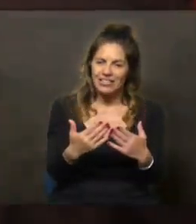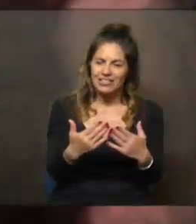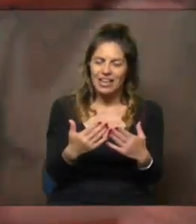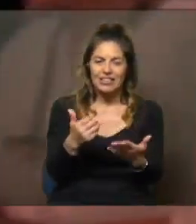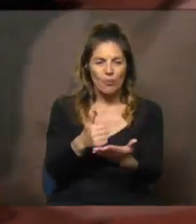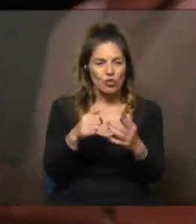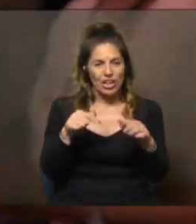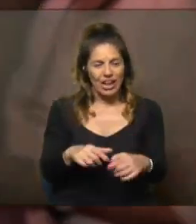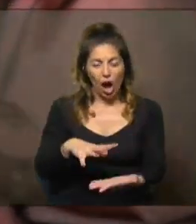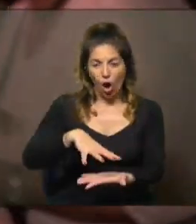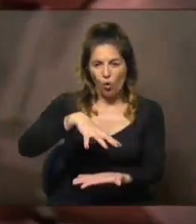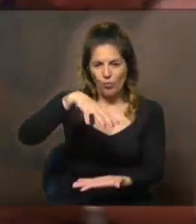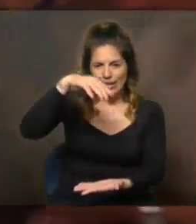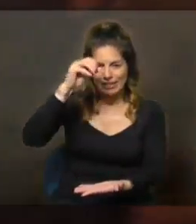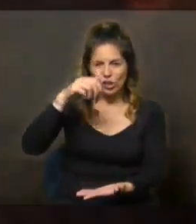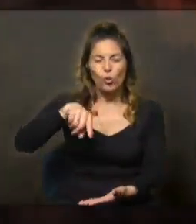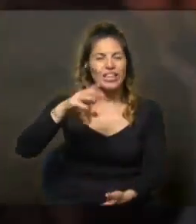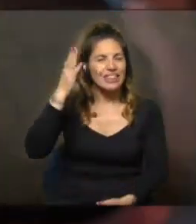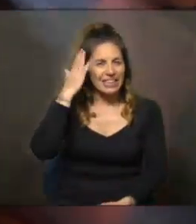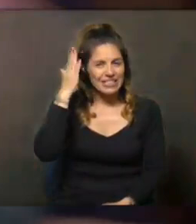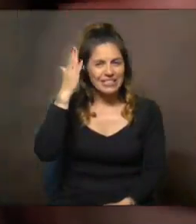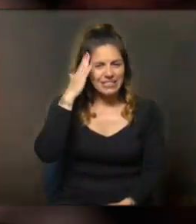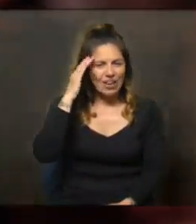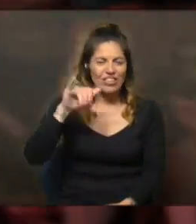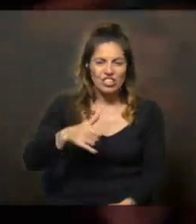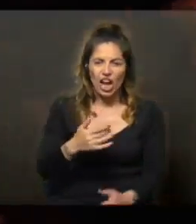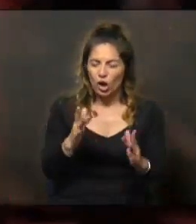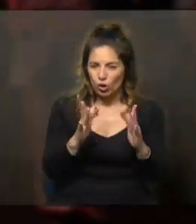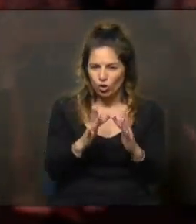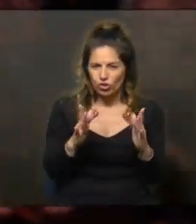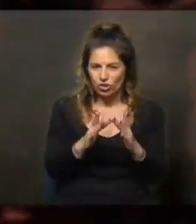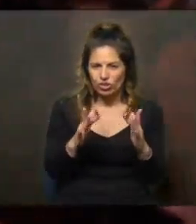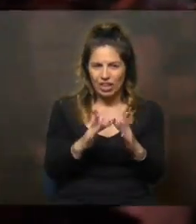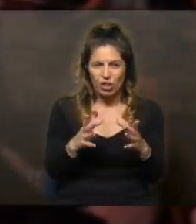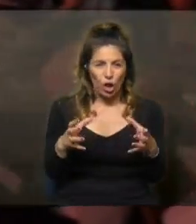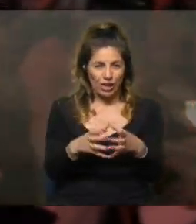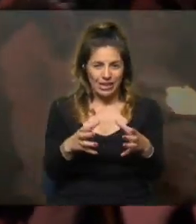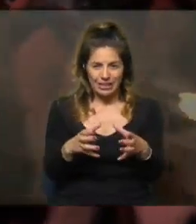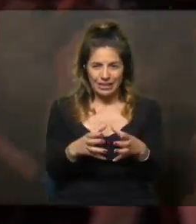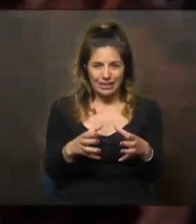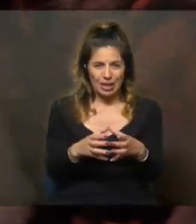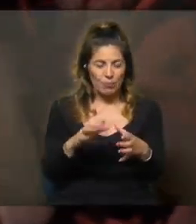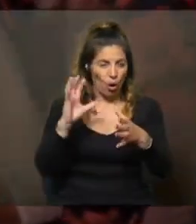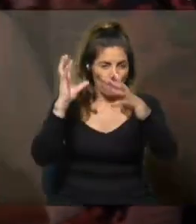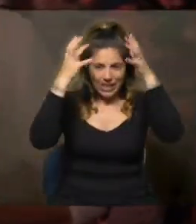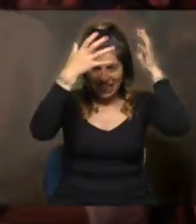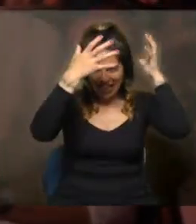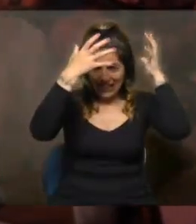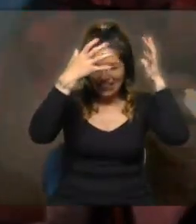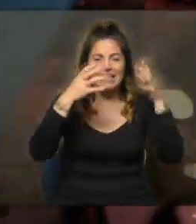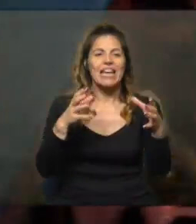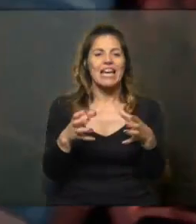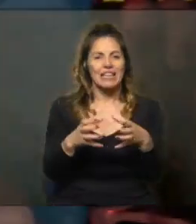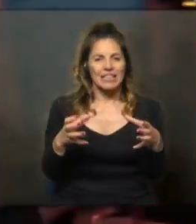acá en el obelisco ustedes saben que ya hay contactos entre el equipo de Javier Miley el